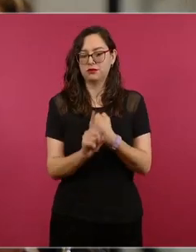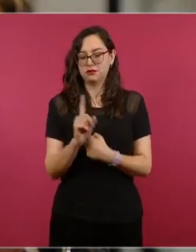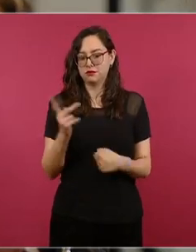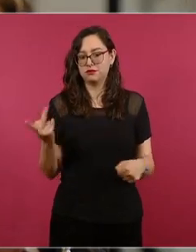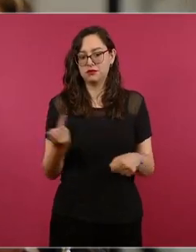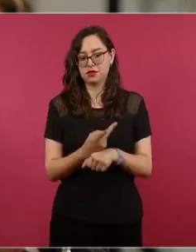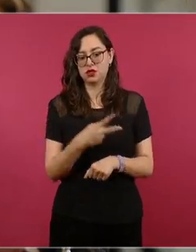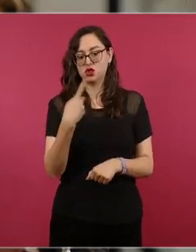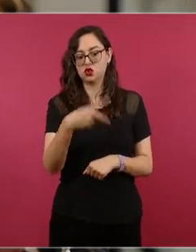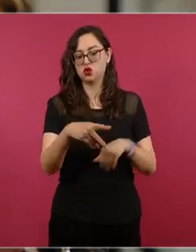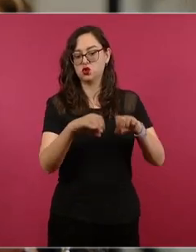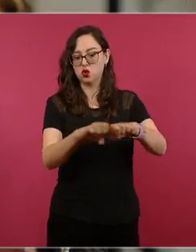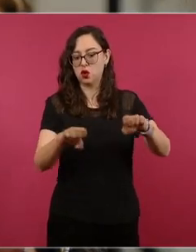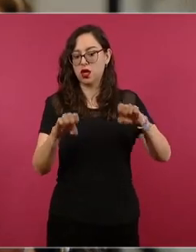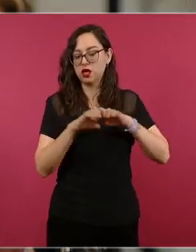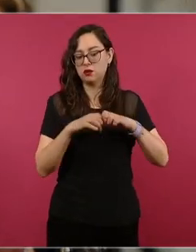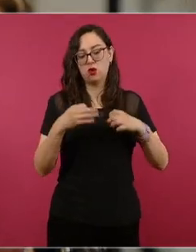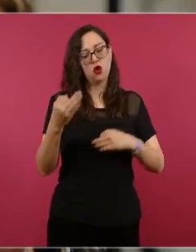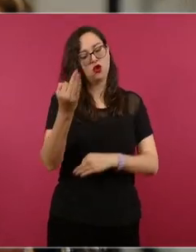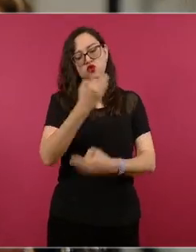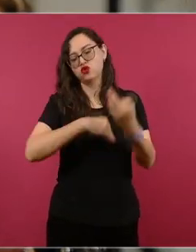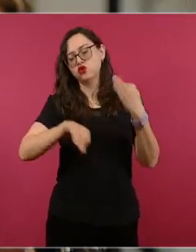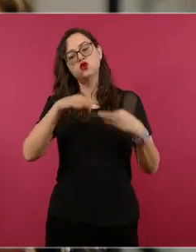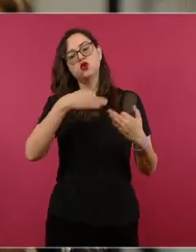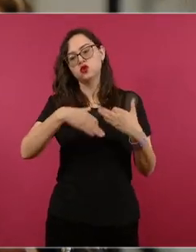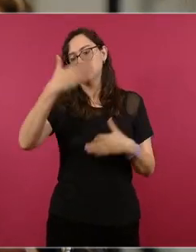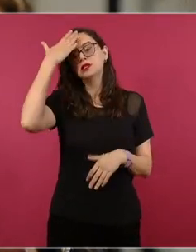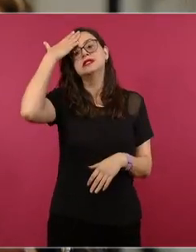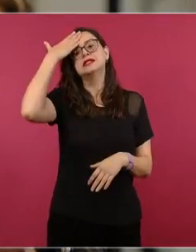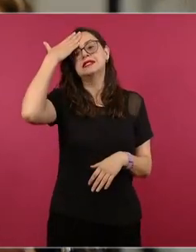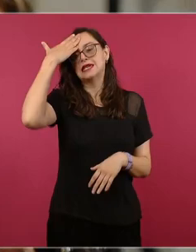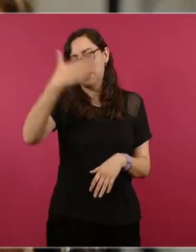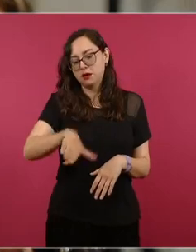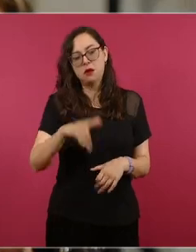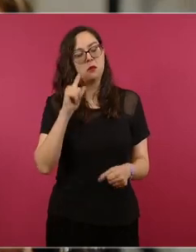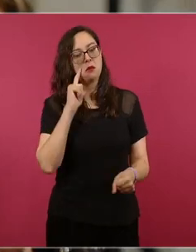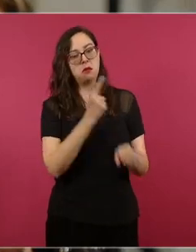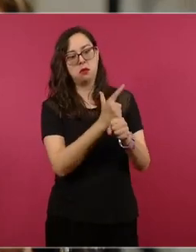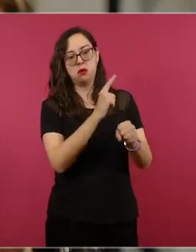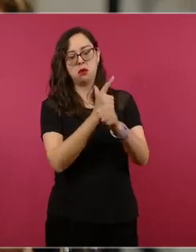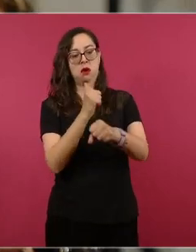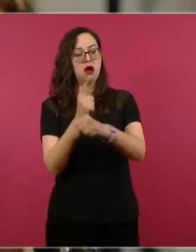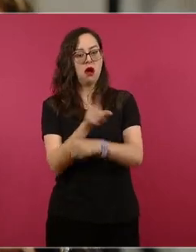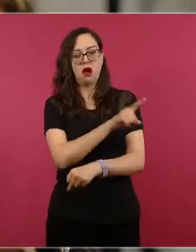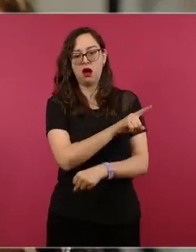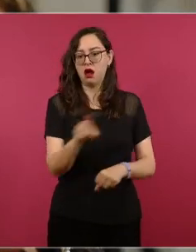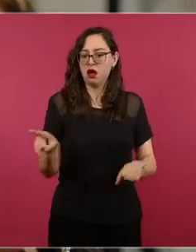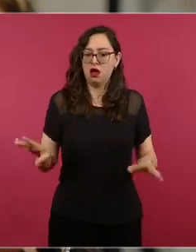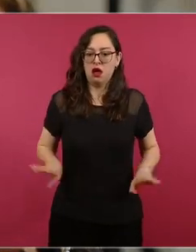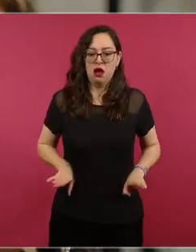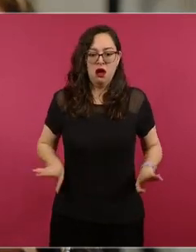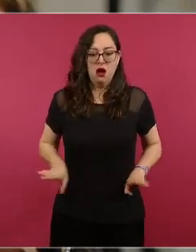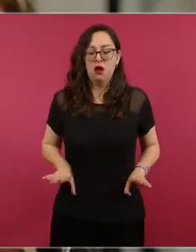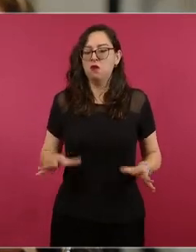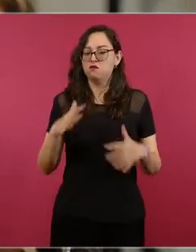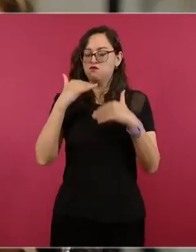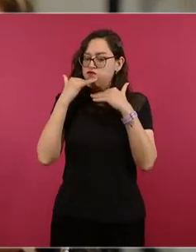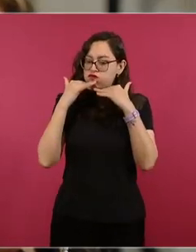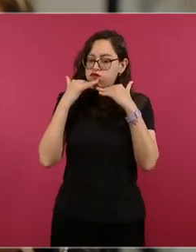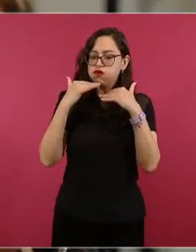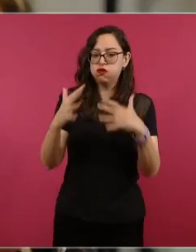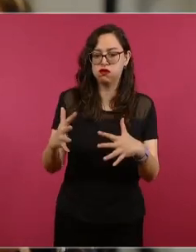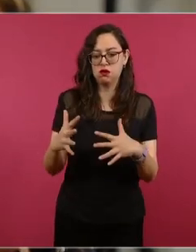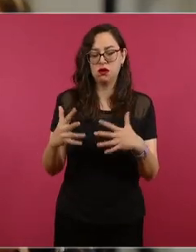que él cuenta ya es por todos conocidos, es algo ya muy claro que ellos actúan de esta manera y pues que por todos